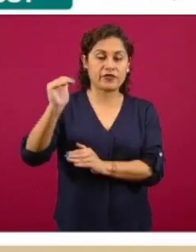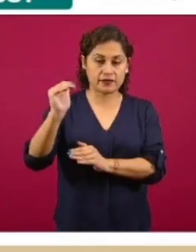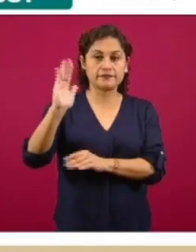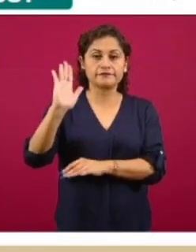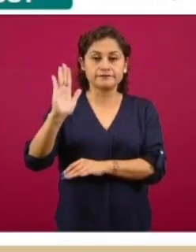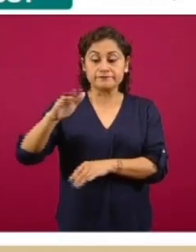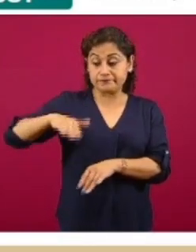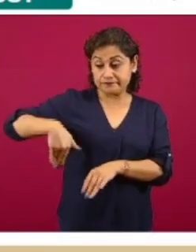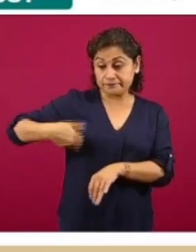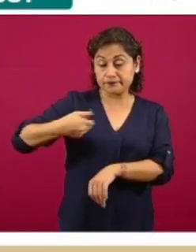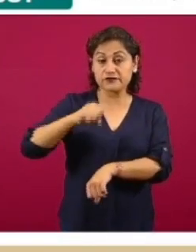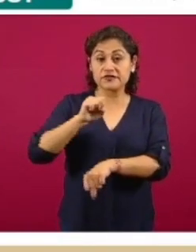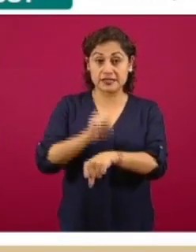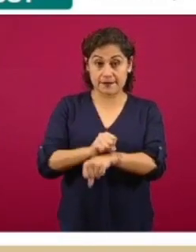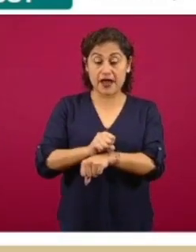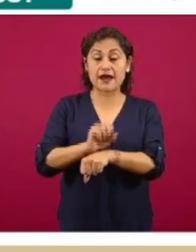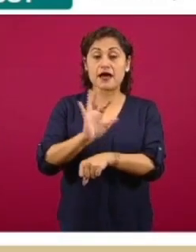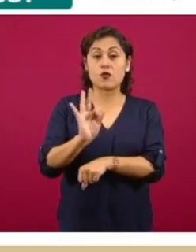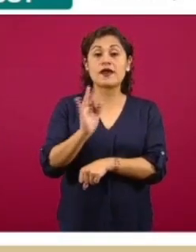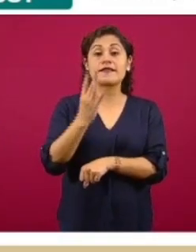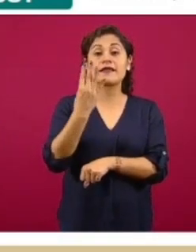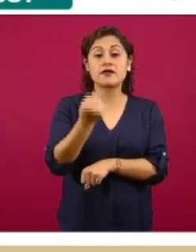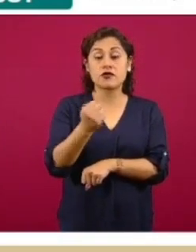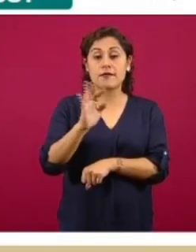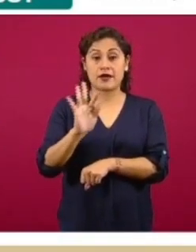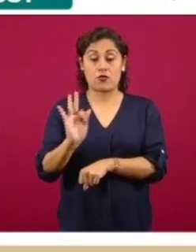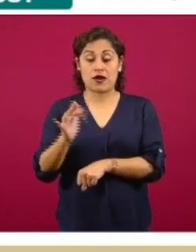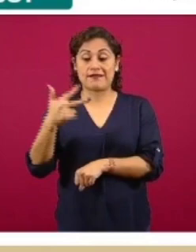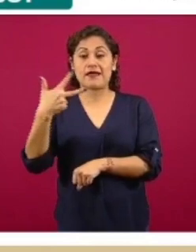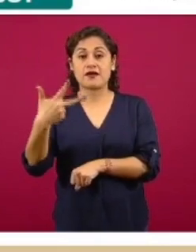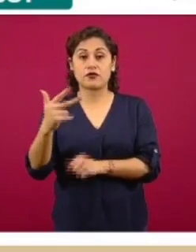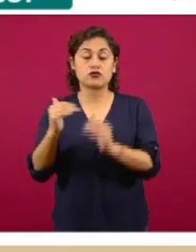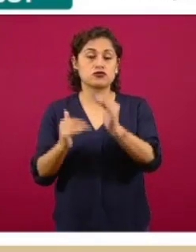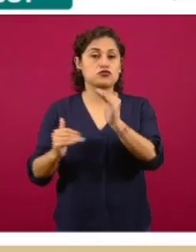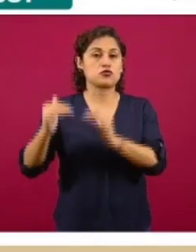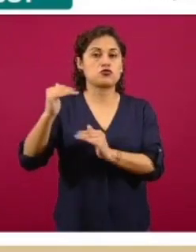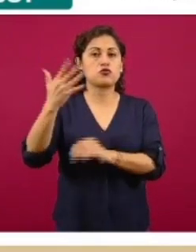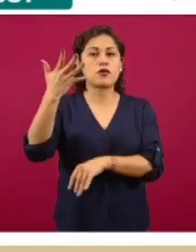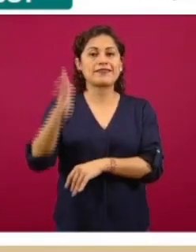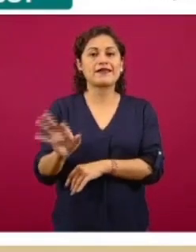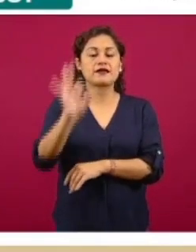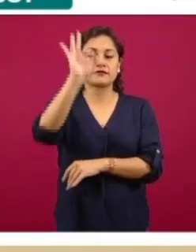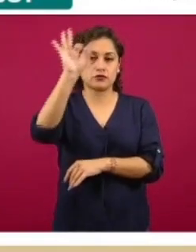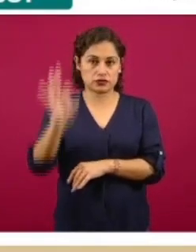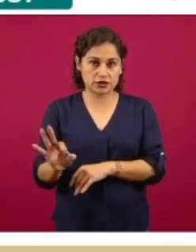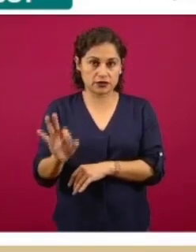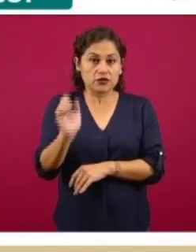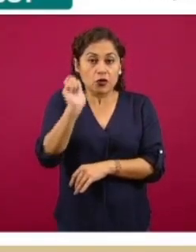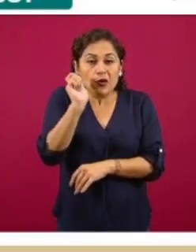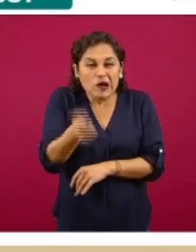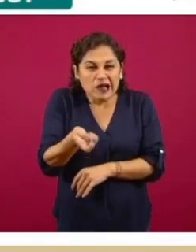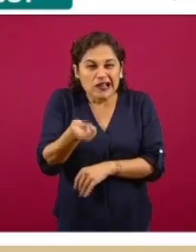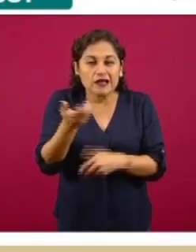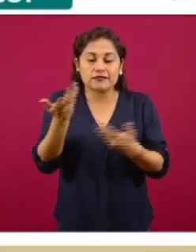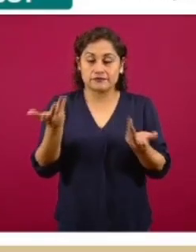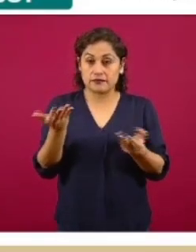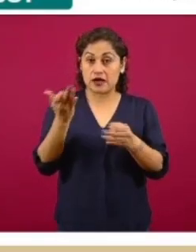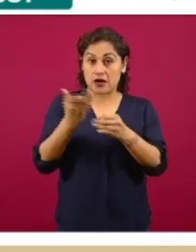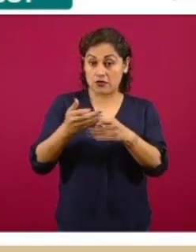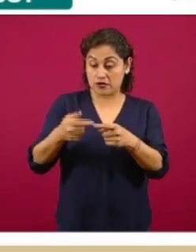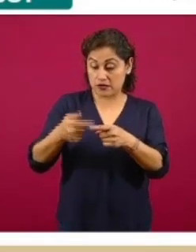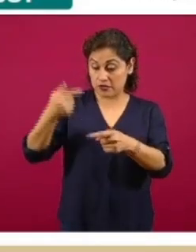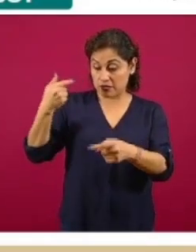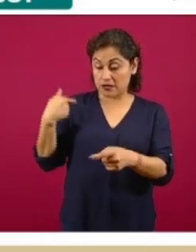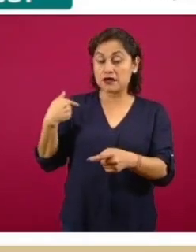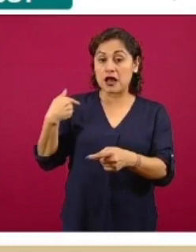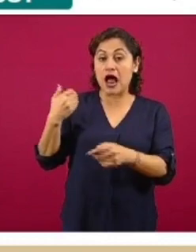última semana, 49 a la 48, es un incremento del 10%. Es decir, estamos abriendo en esa semana con